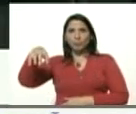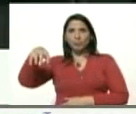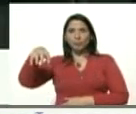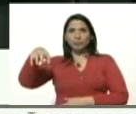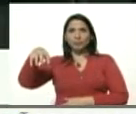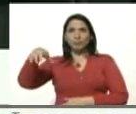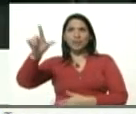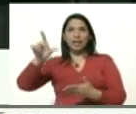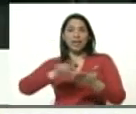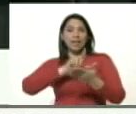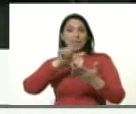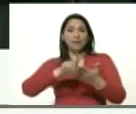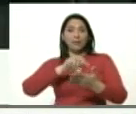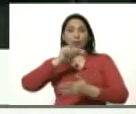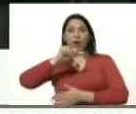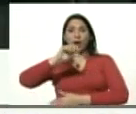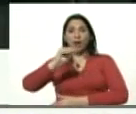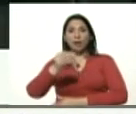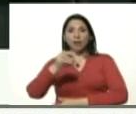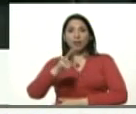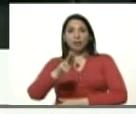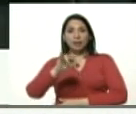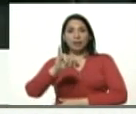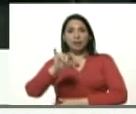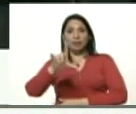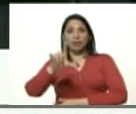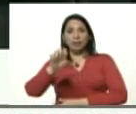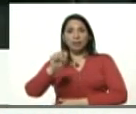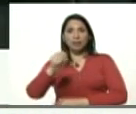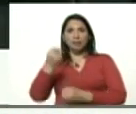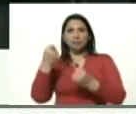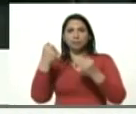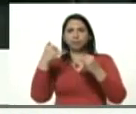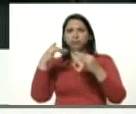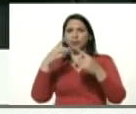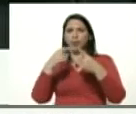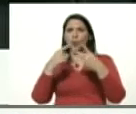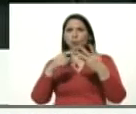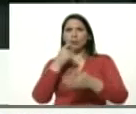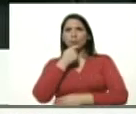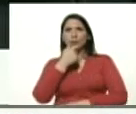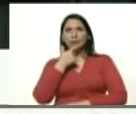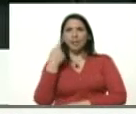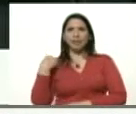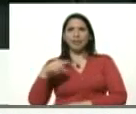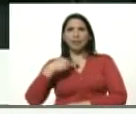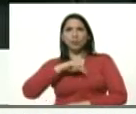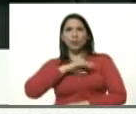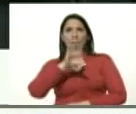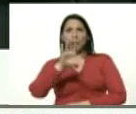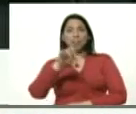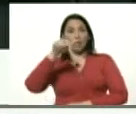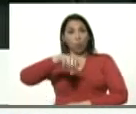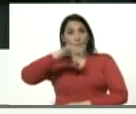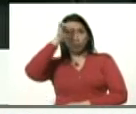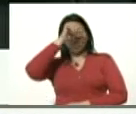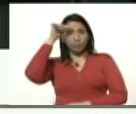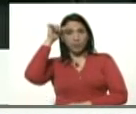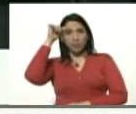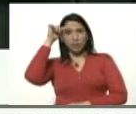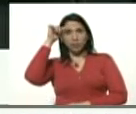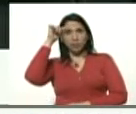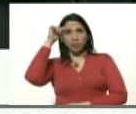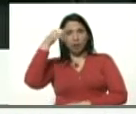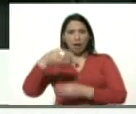Los libros de Aquiles. Tantas cosas hermosas que tiene nuestra patria. Hoy domingo ha habido